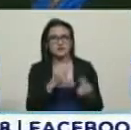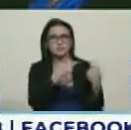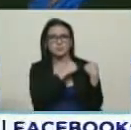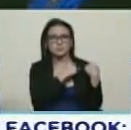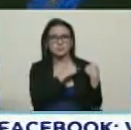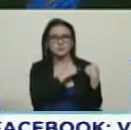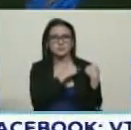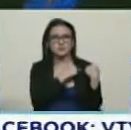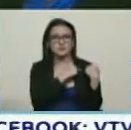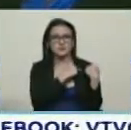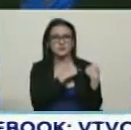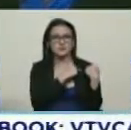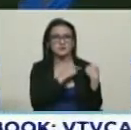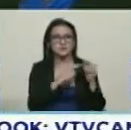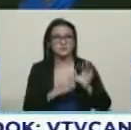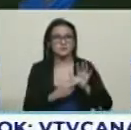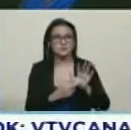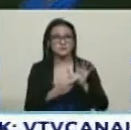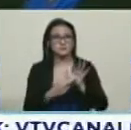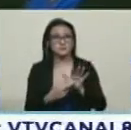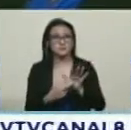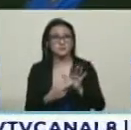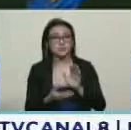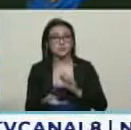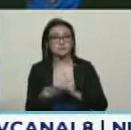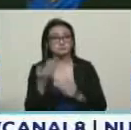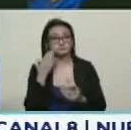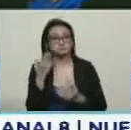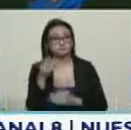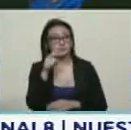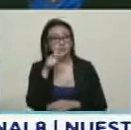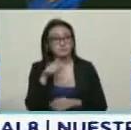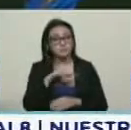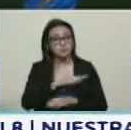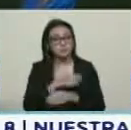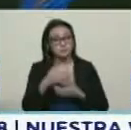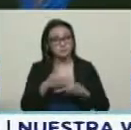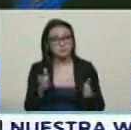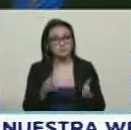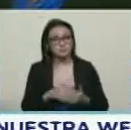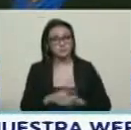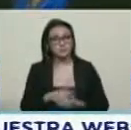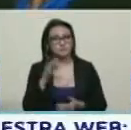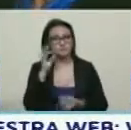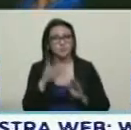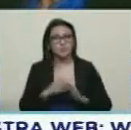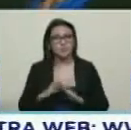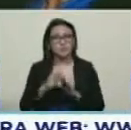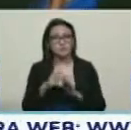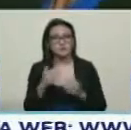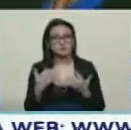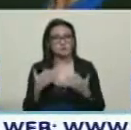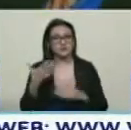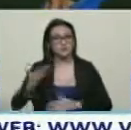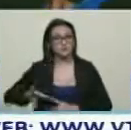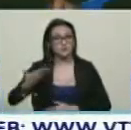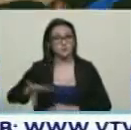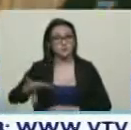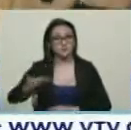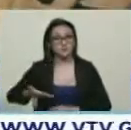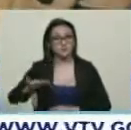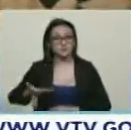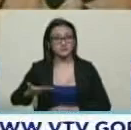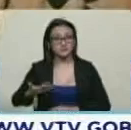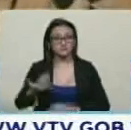responsables de tal representación ante los órganos del poder público, en este caso los consejos comunales, que son instancias muy importantes que,